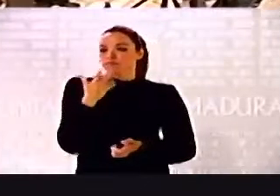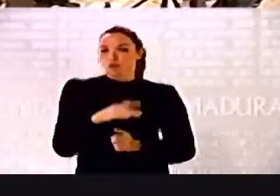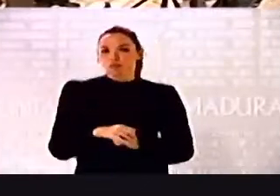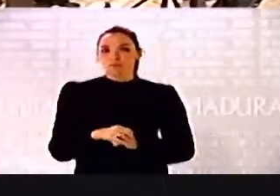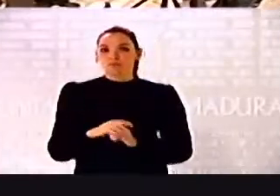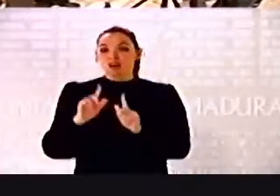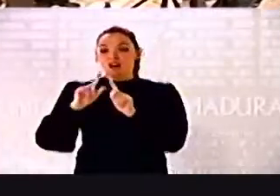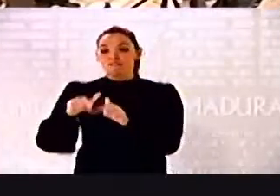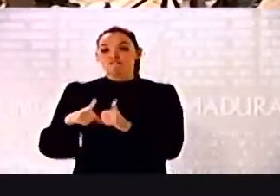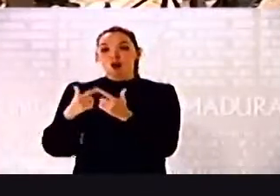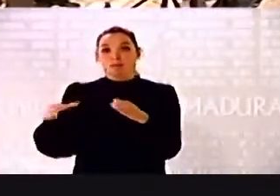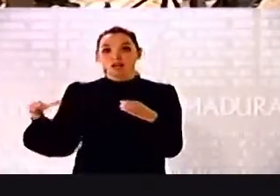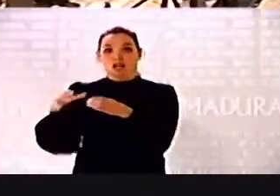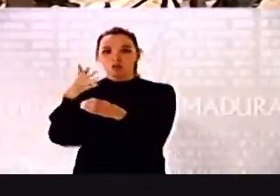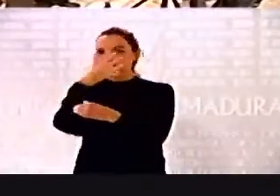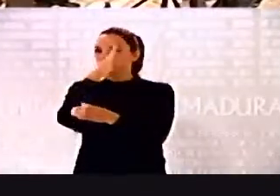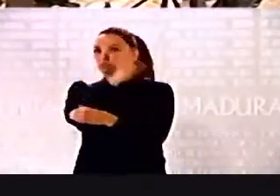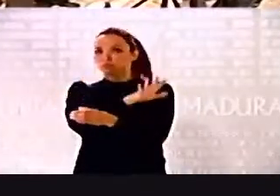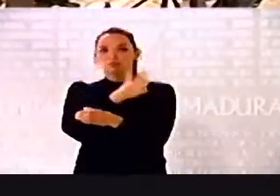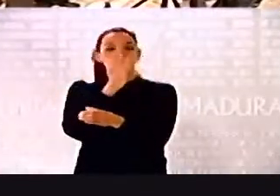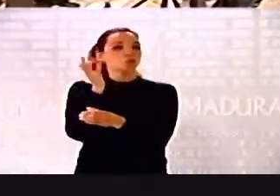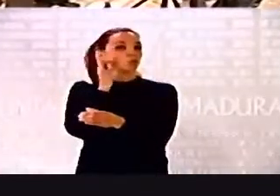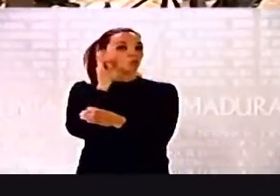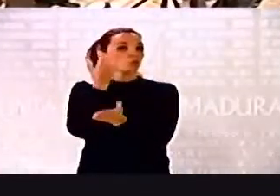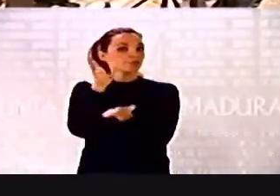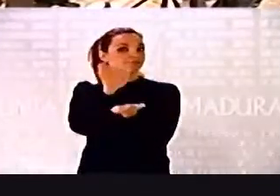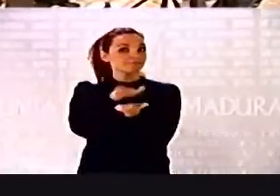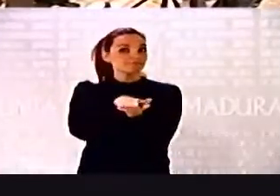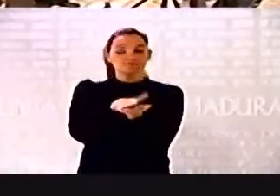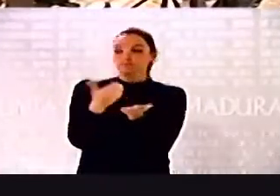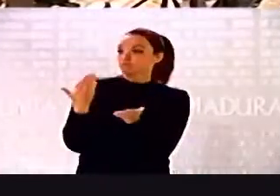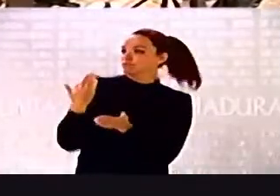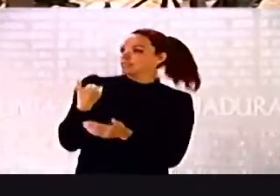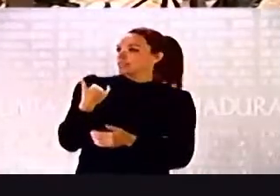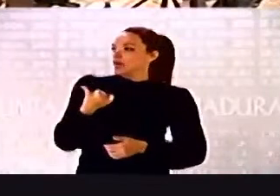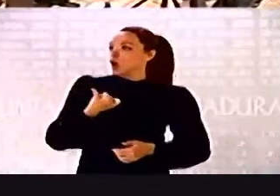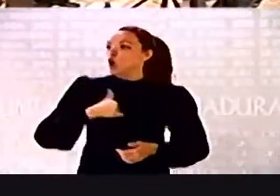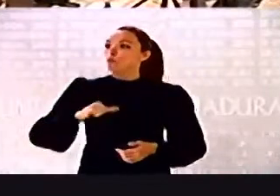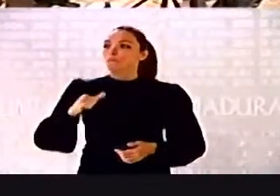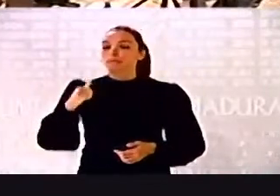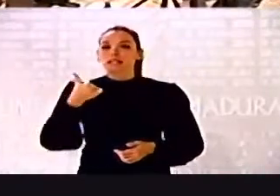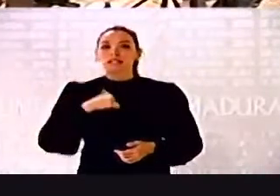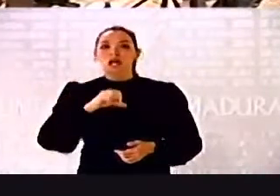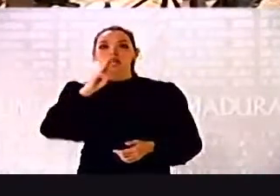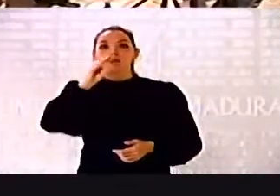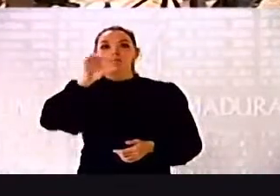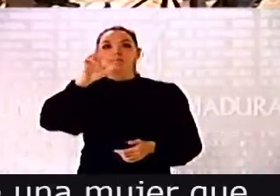familia, de una mujer que falleció en el Hospital Perpetuo Socorro. Denunciaban que